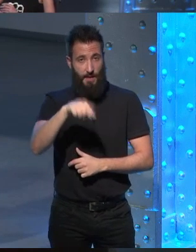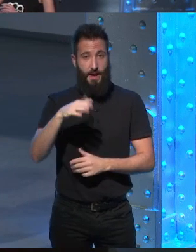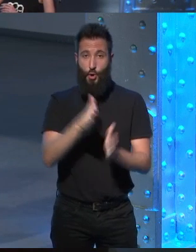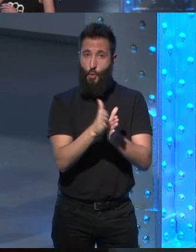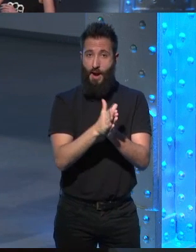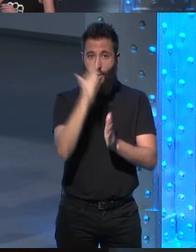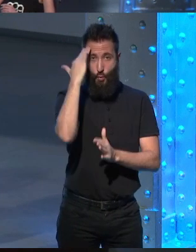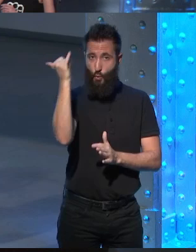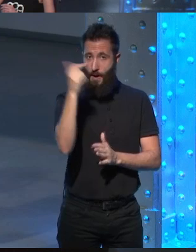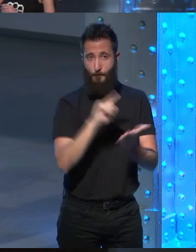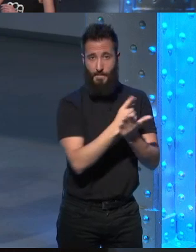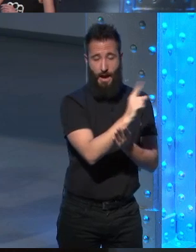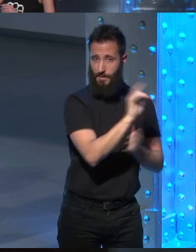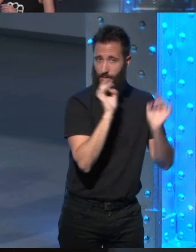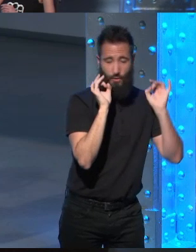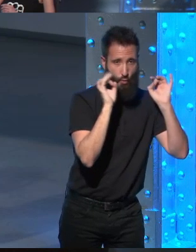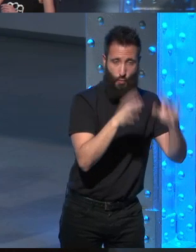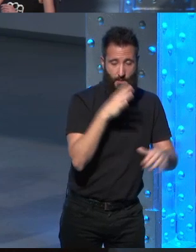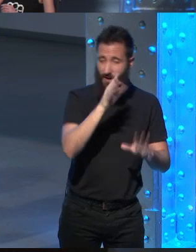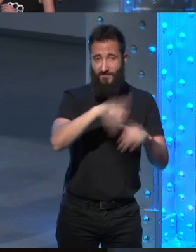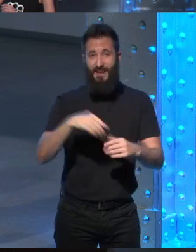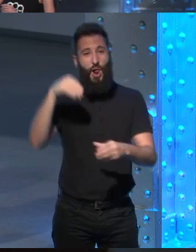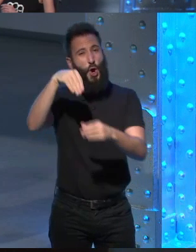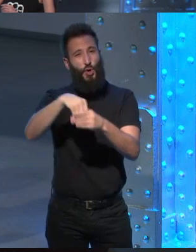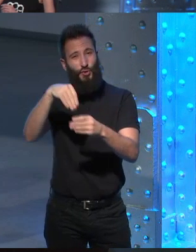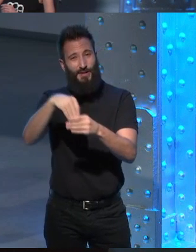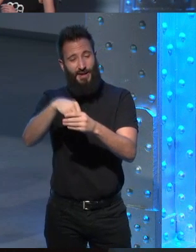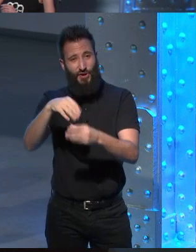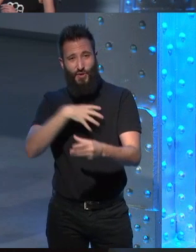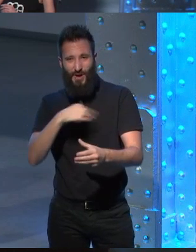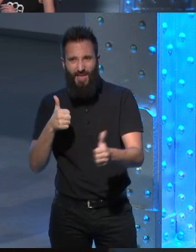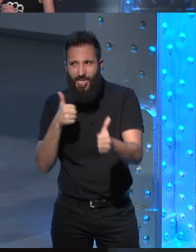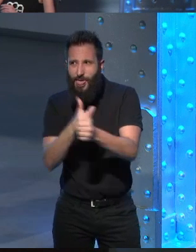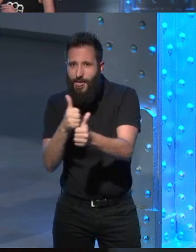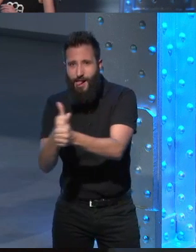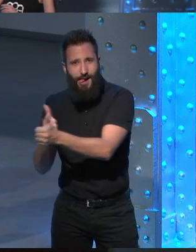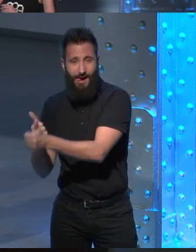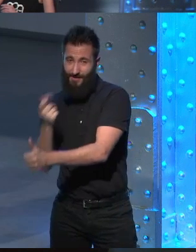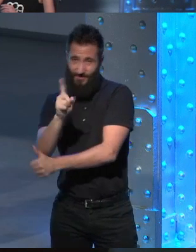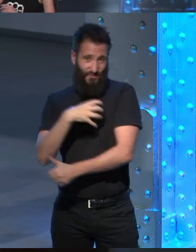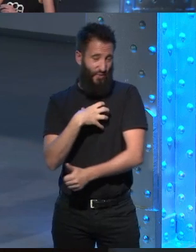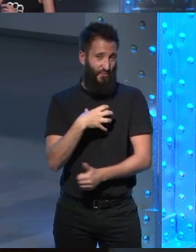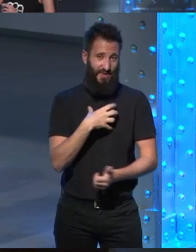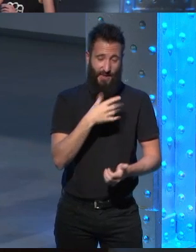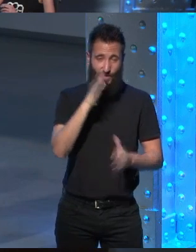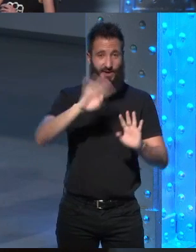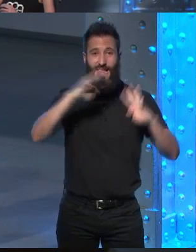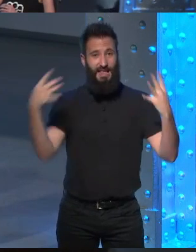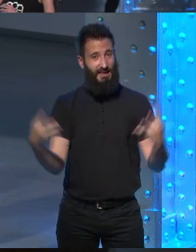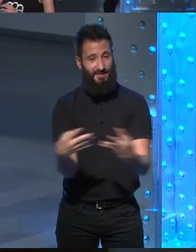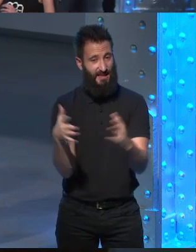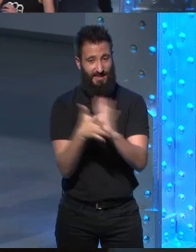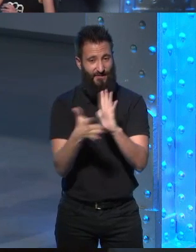que en definitiva es un contenido que tú no puedes ir persiguiendo porque es como ponerle puertas al campo. En definitiva, Internet es un